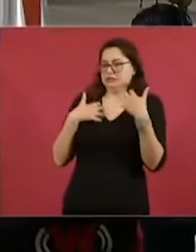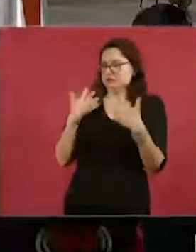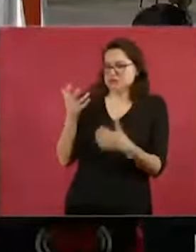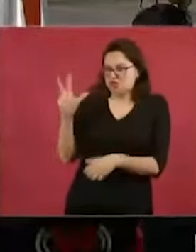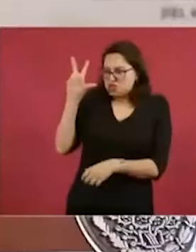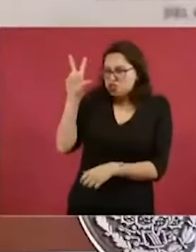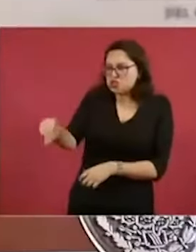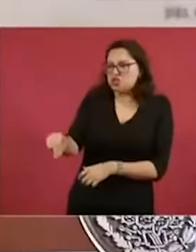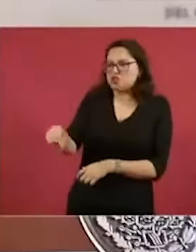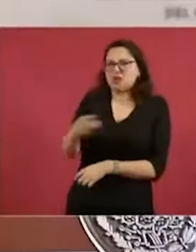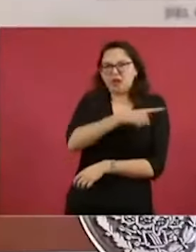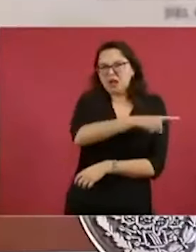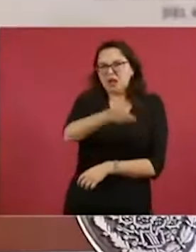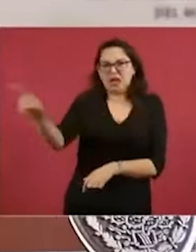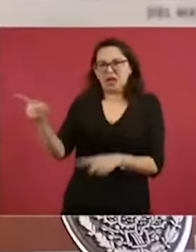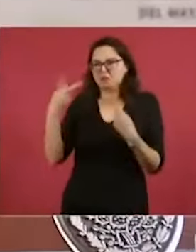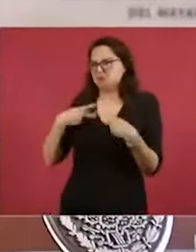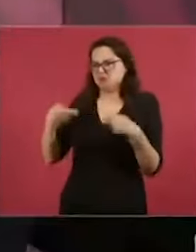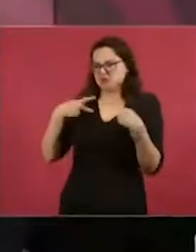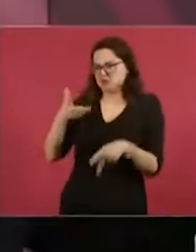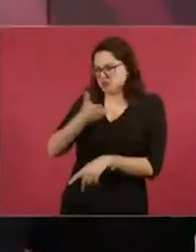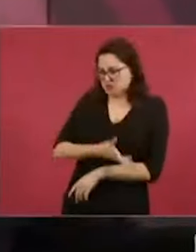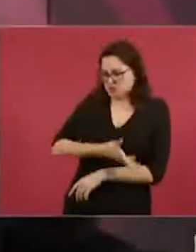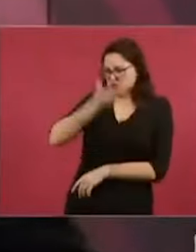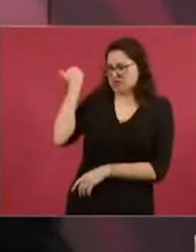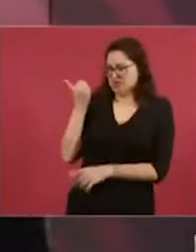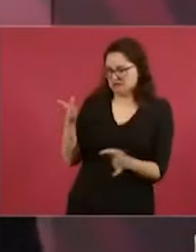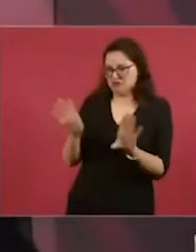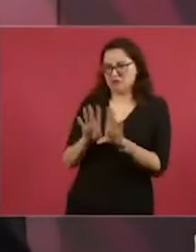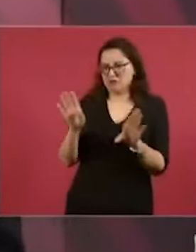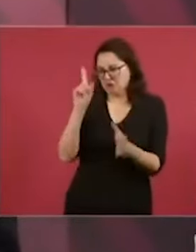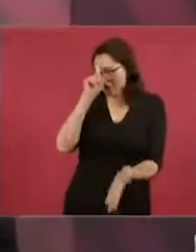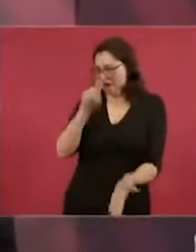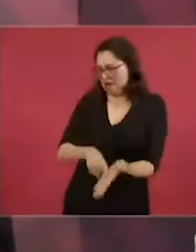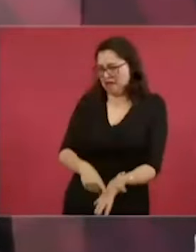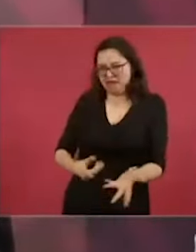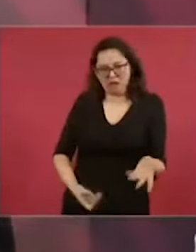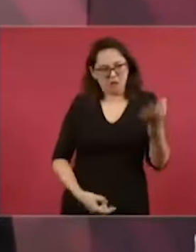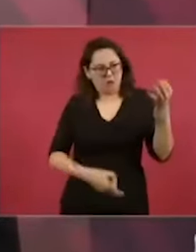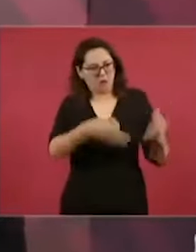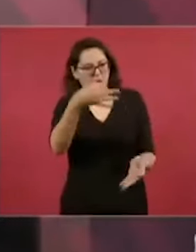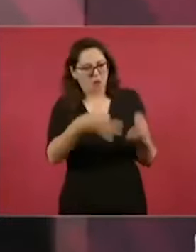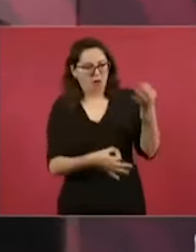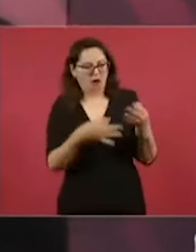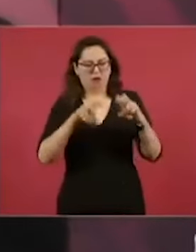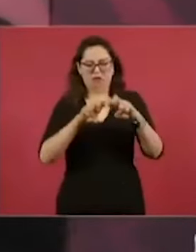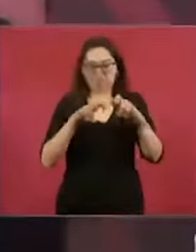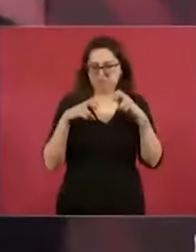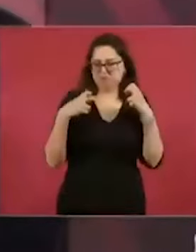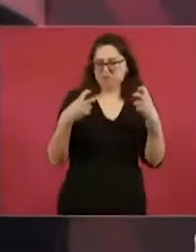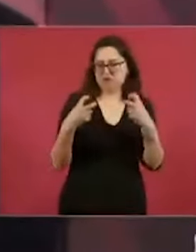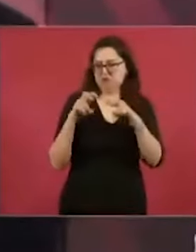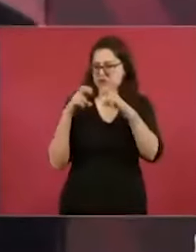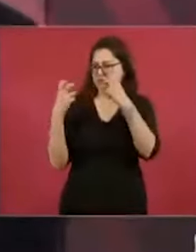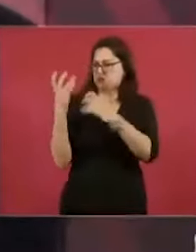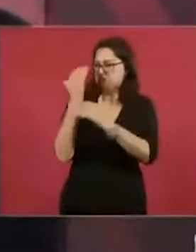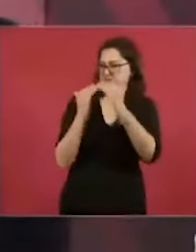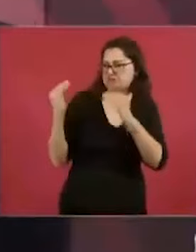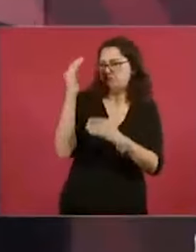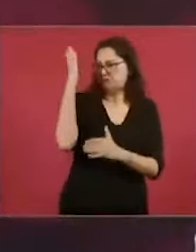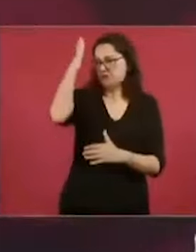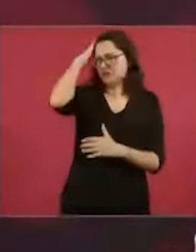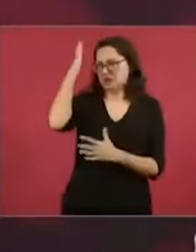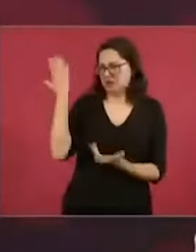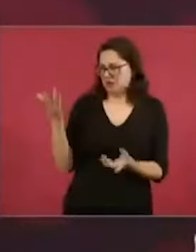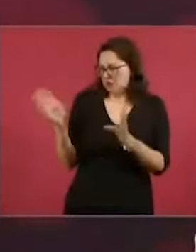desarrollo del país, pero está haciendo una labor muy importante en materia de seguridad. ¿Por qué? Recordemos que la Secretaría de